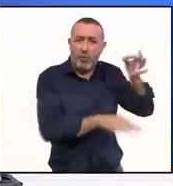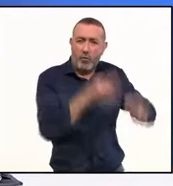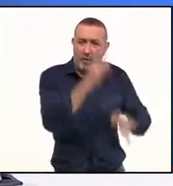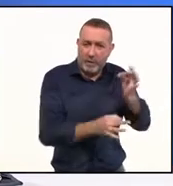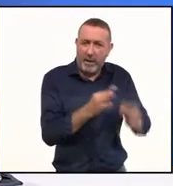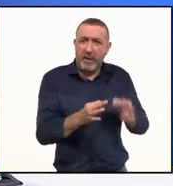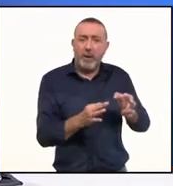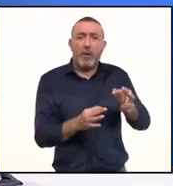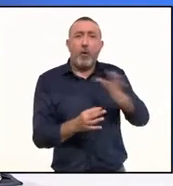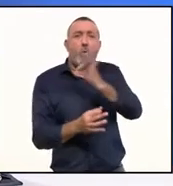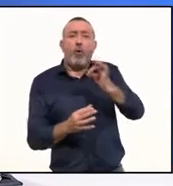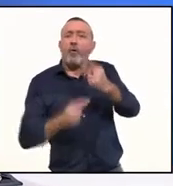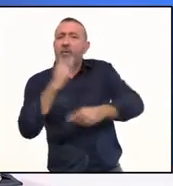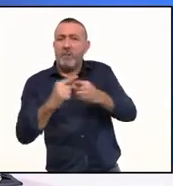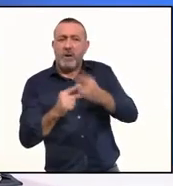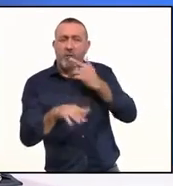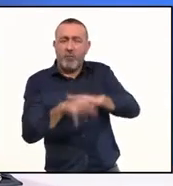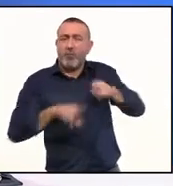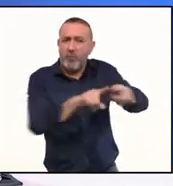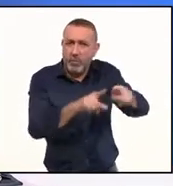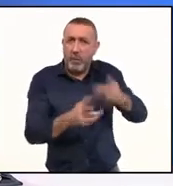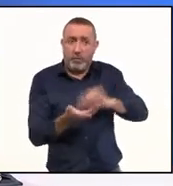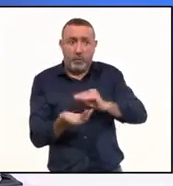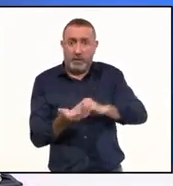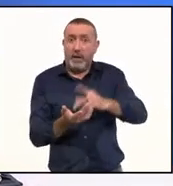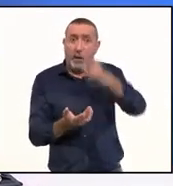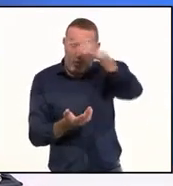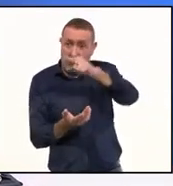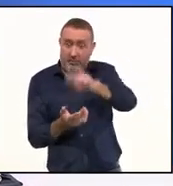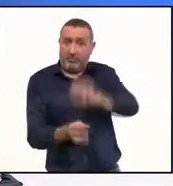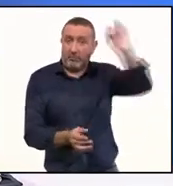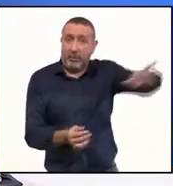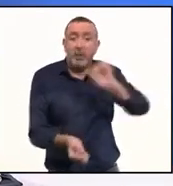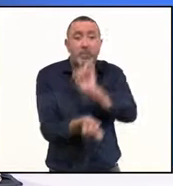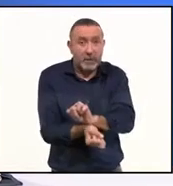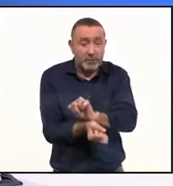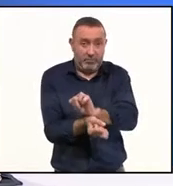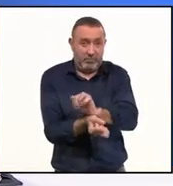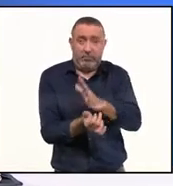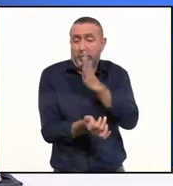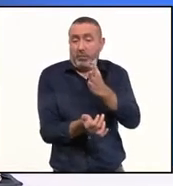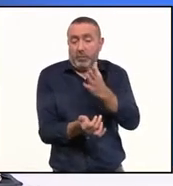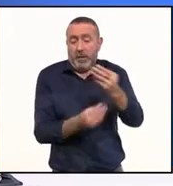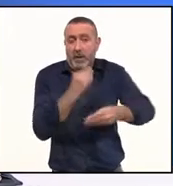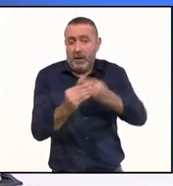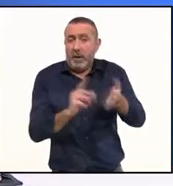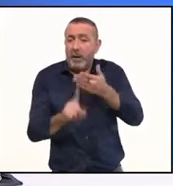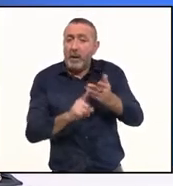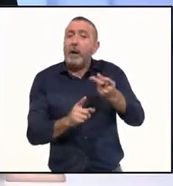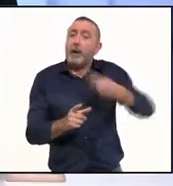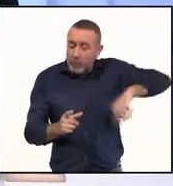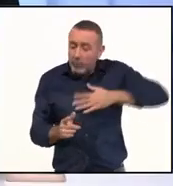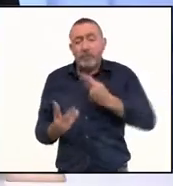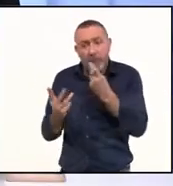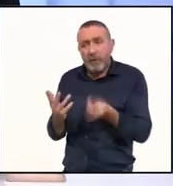recriminar se siente culpable incluso si el autor entra en prisión para cumplir una condena tienes que convencerla de que no